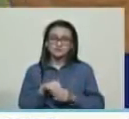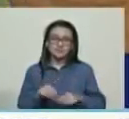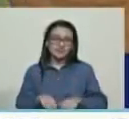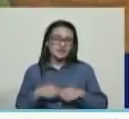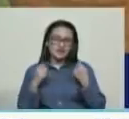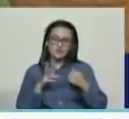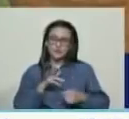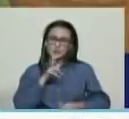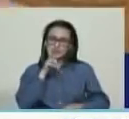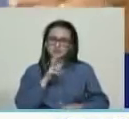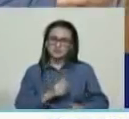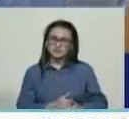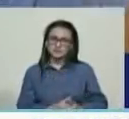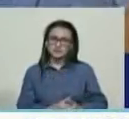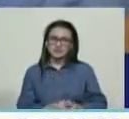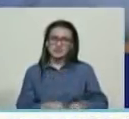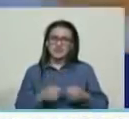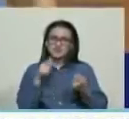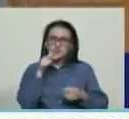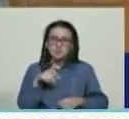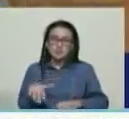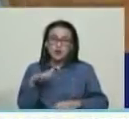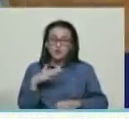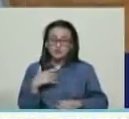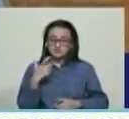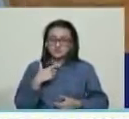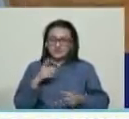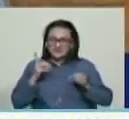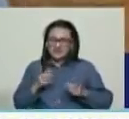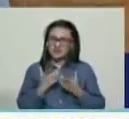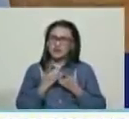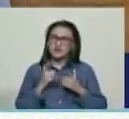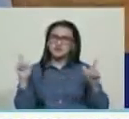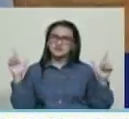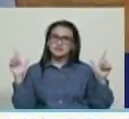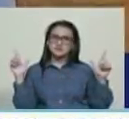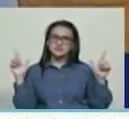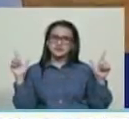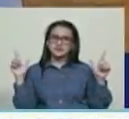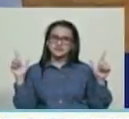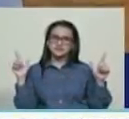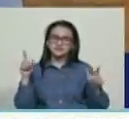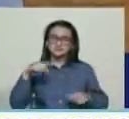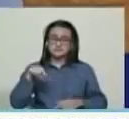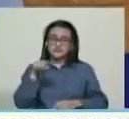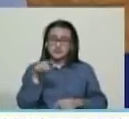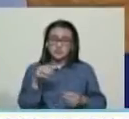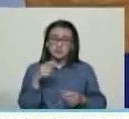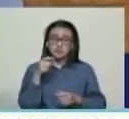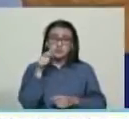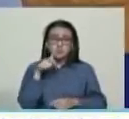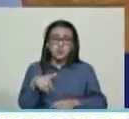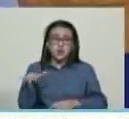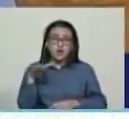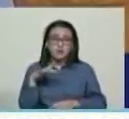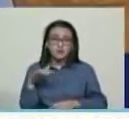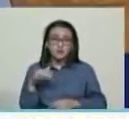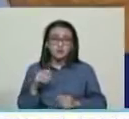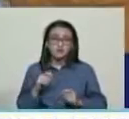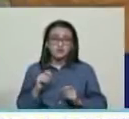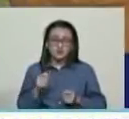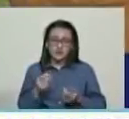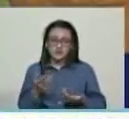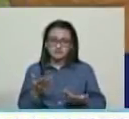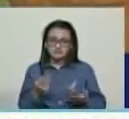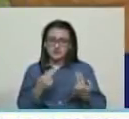daño a un pueblo que ha decidido ser libre que aquellos a quienes ese pueblo les ha encomendado la